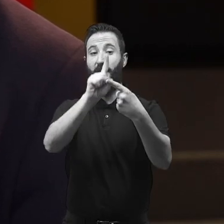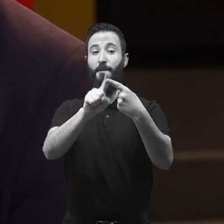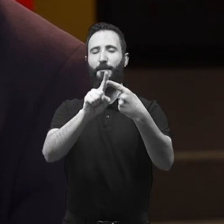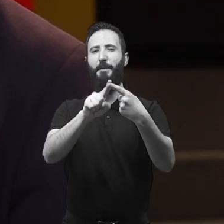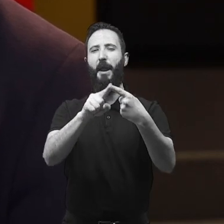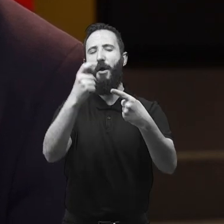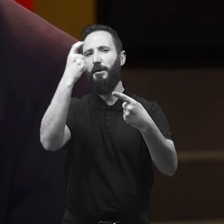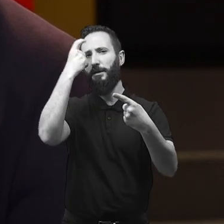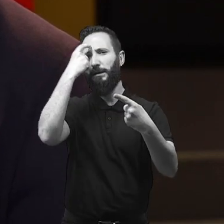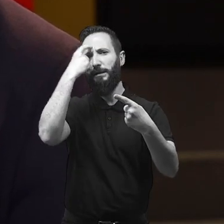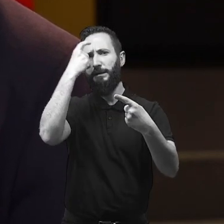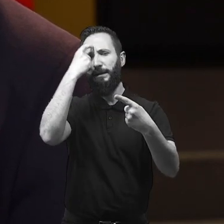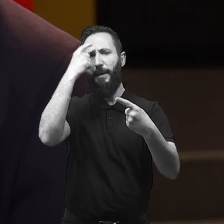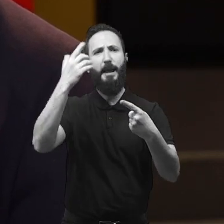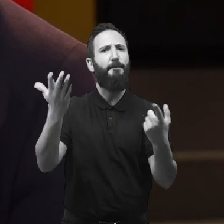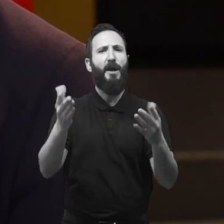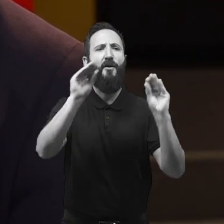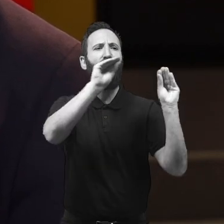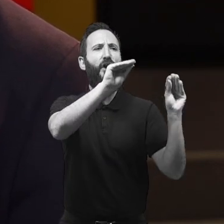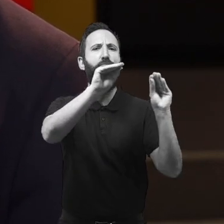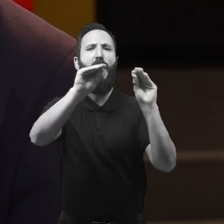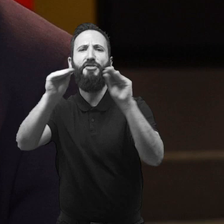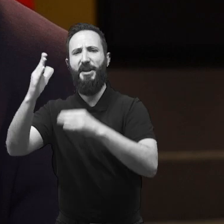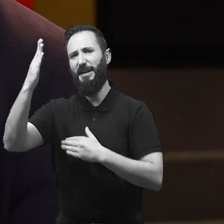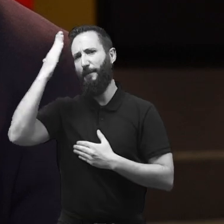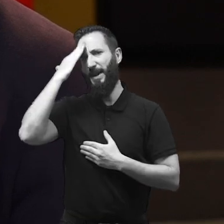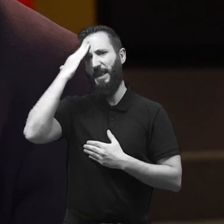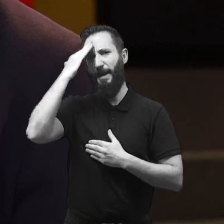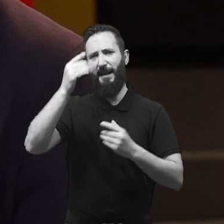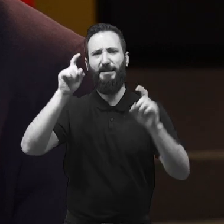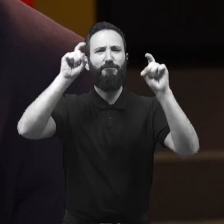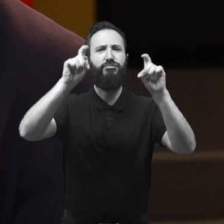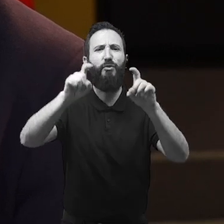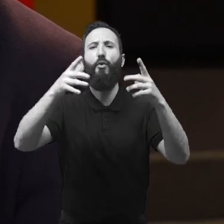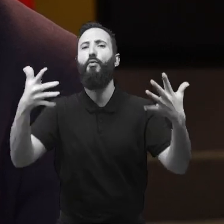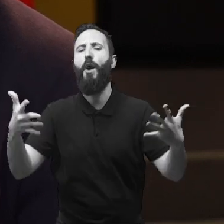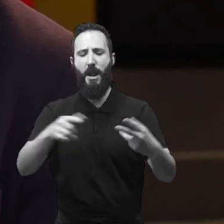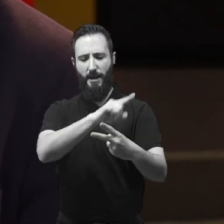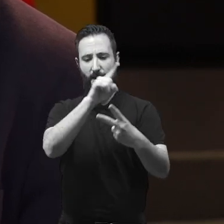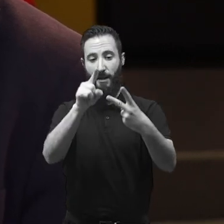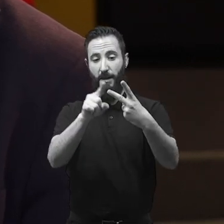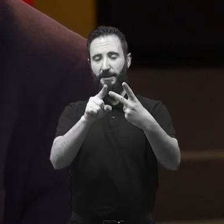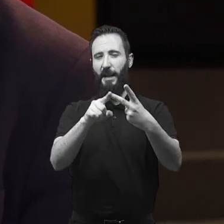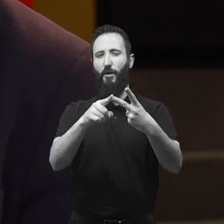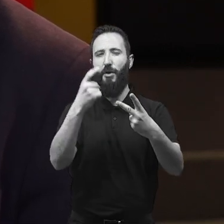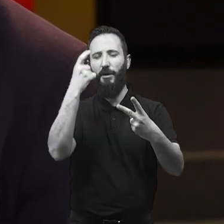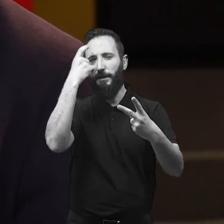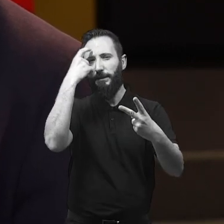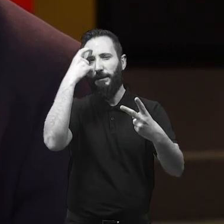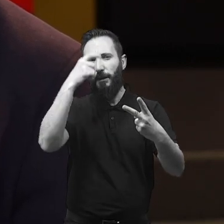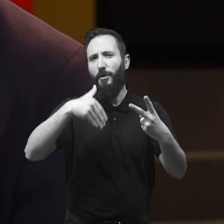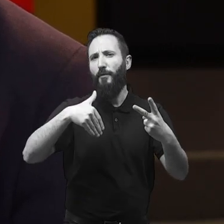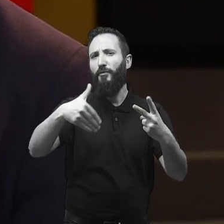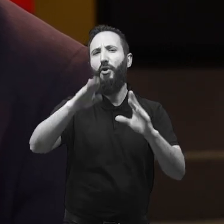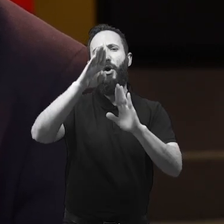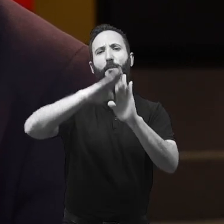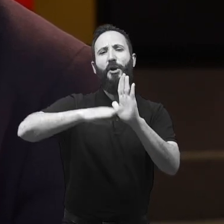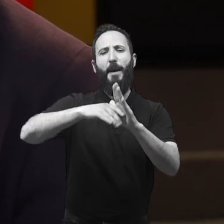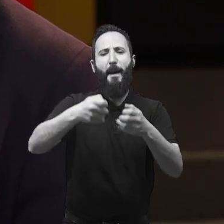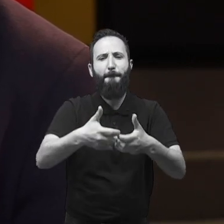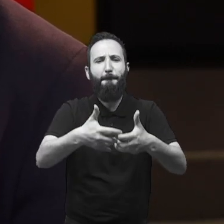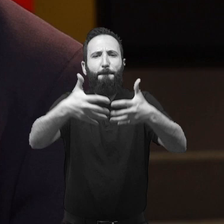las principales formaciones que se deben impartir. La segunda sería cómo amplificar el programa para que llegue a